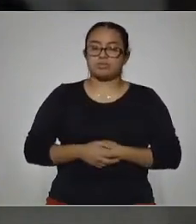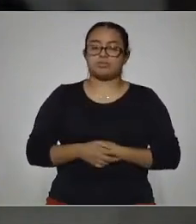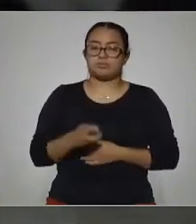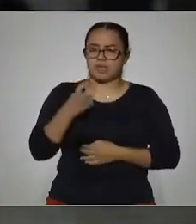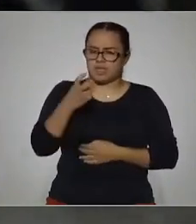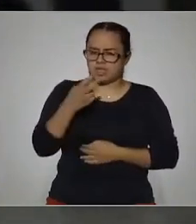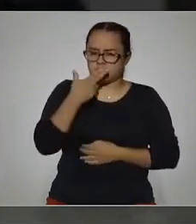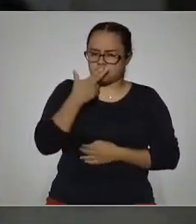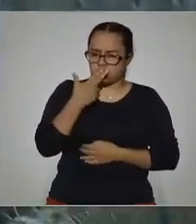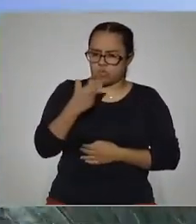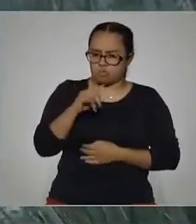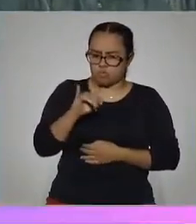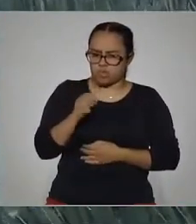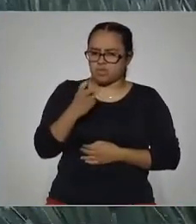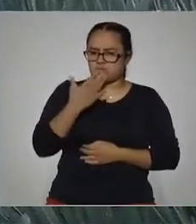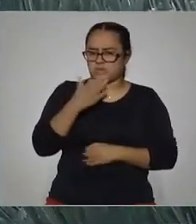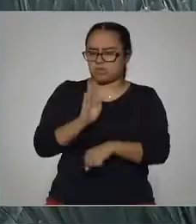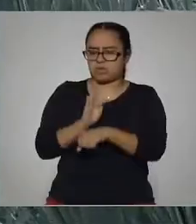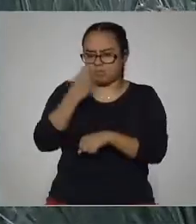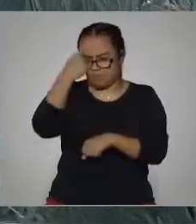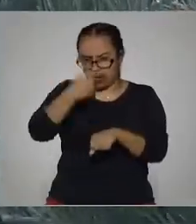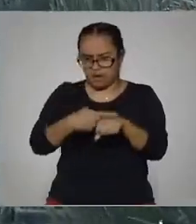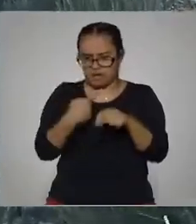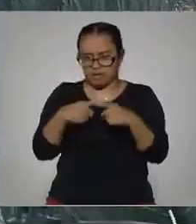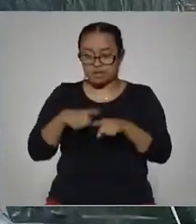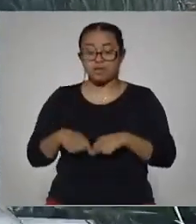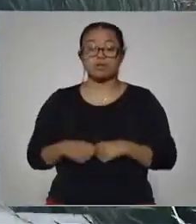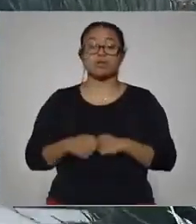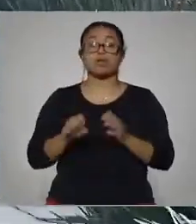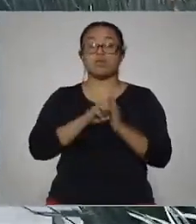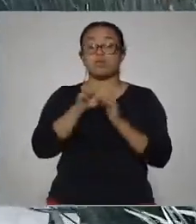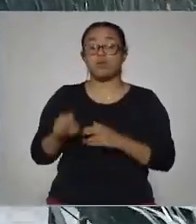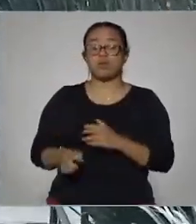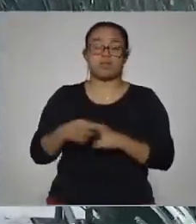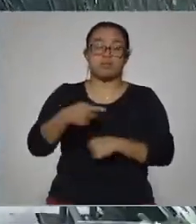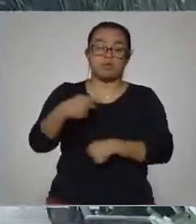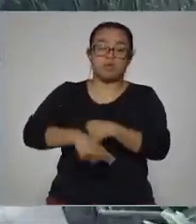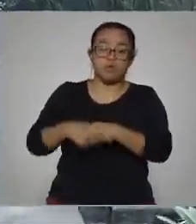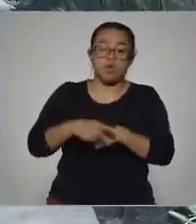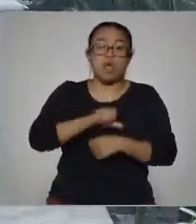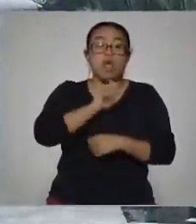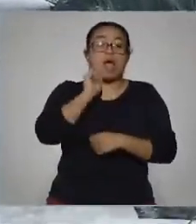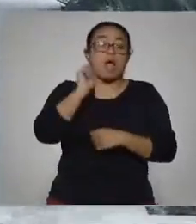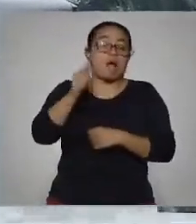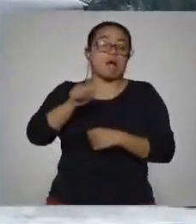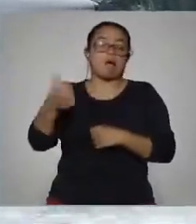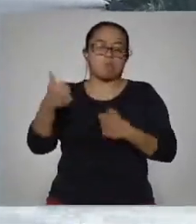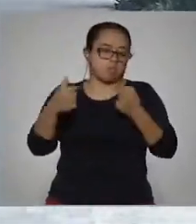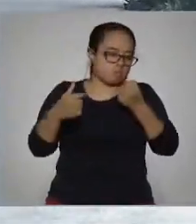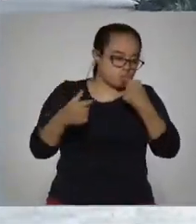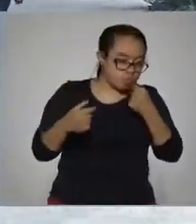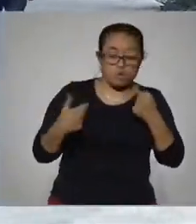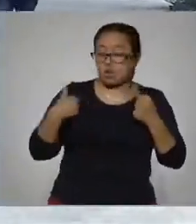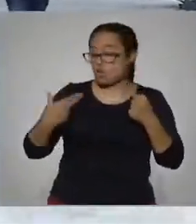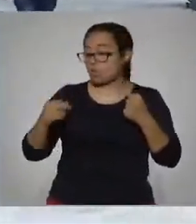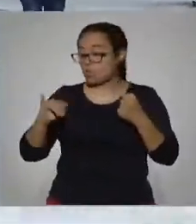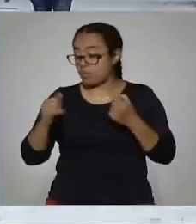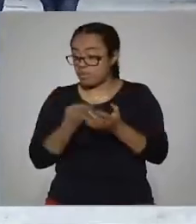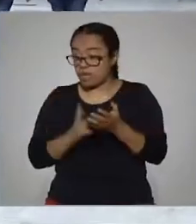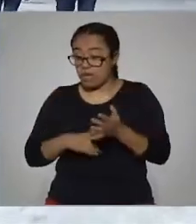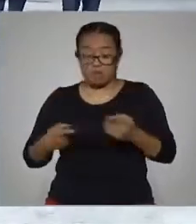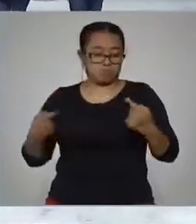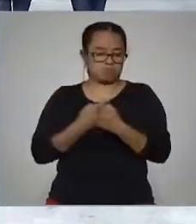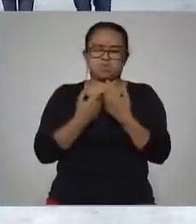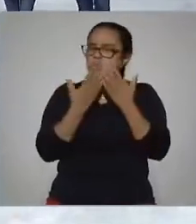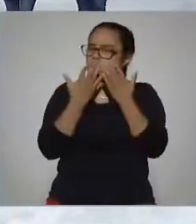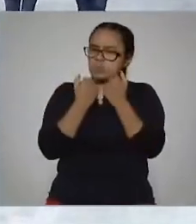se utilice para algunas enfermedades. No existen riesgos en cuanto a contraindicaciones en el uso de la homeopatía